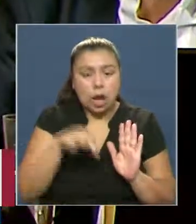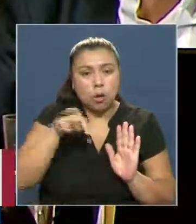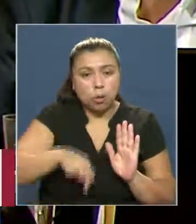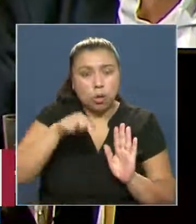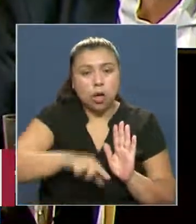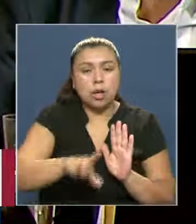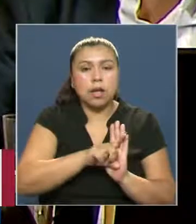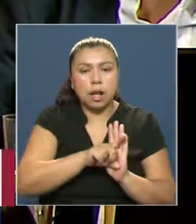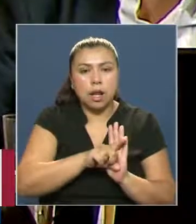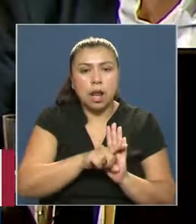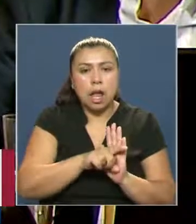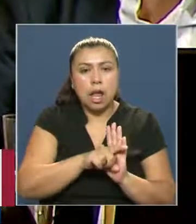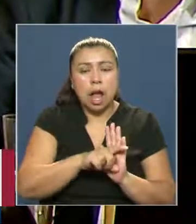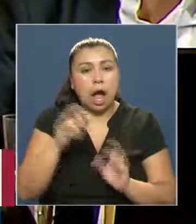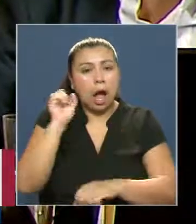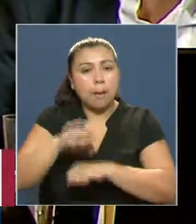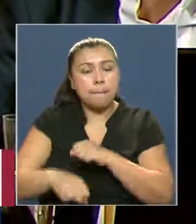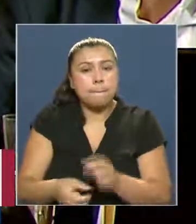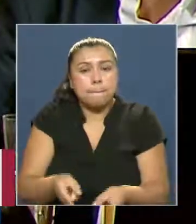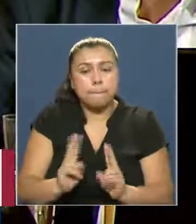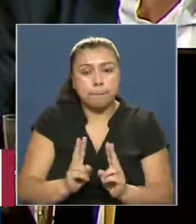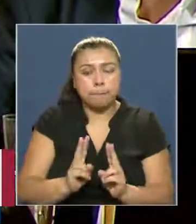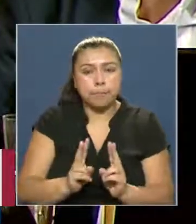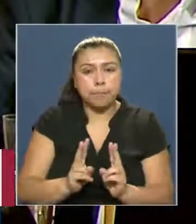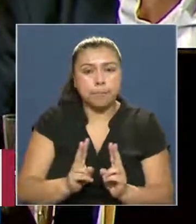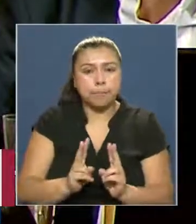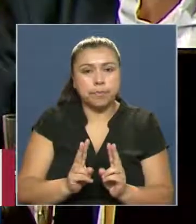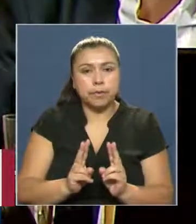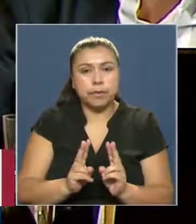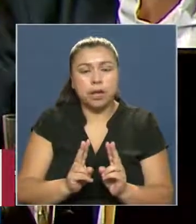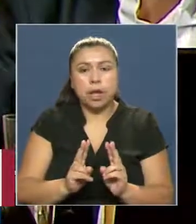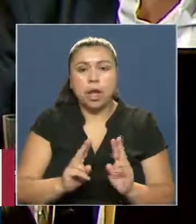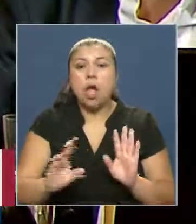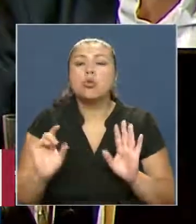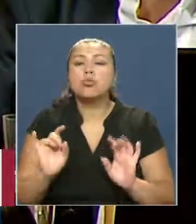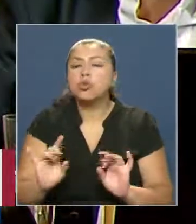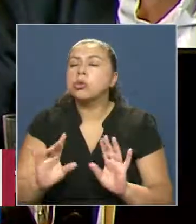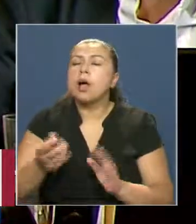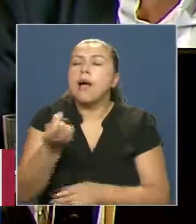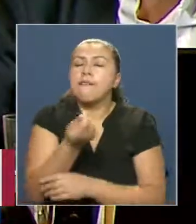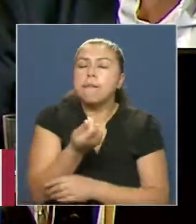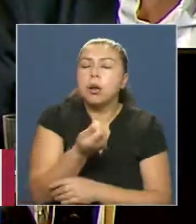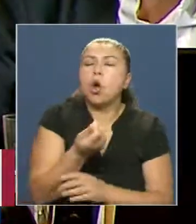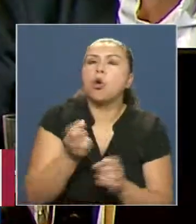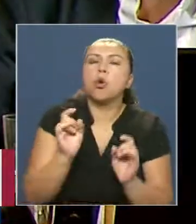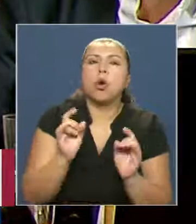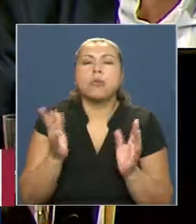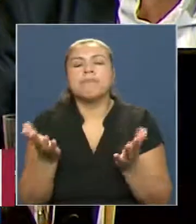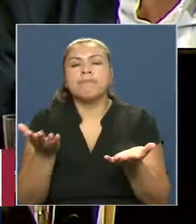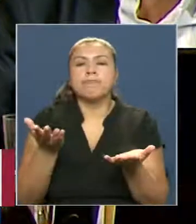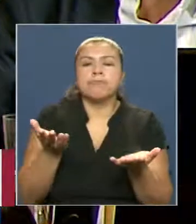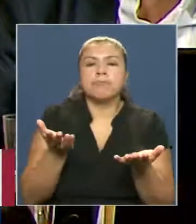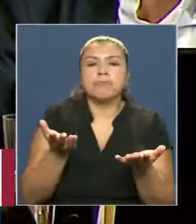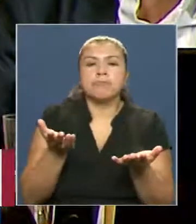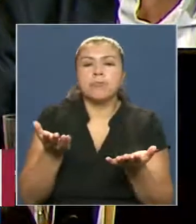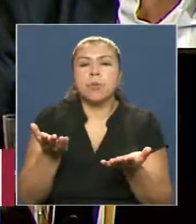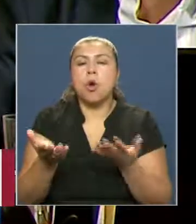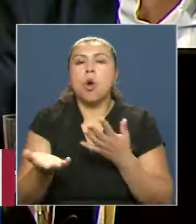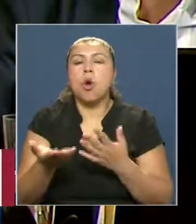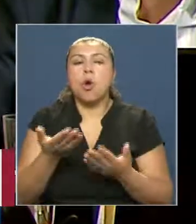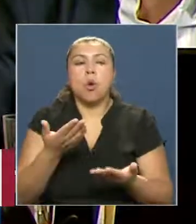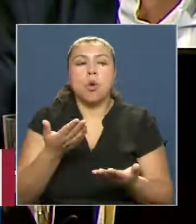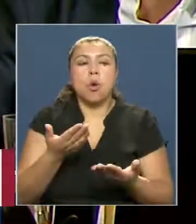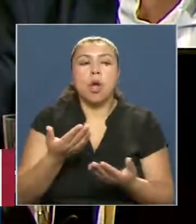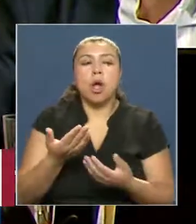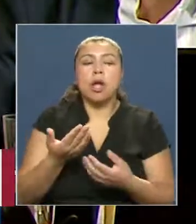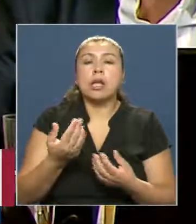hoy día, ¿verdad?, que permiten, entre otras cosas, fijar precios cuando hay una cierta parte del país que nos vive diciendo